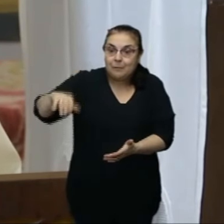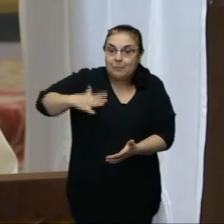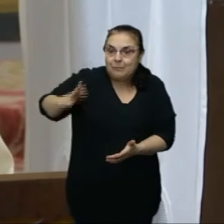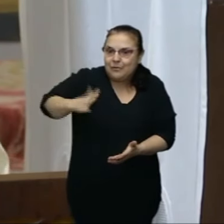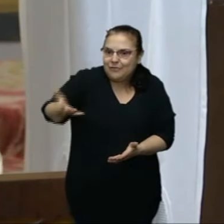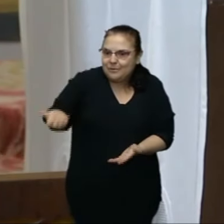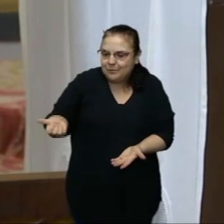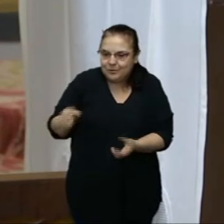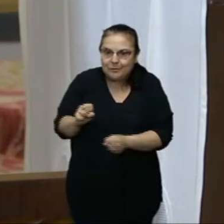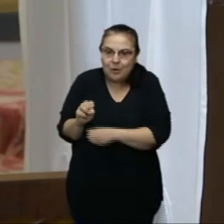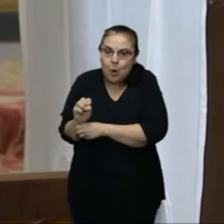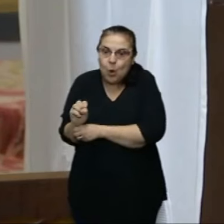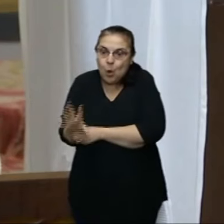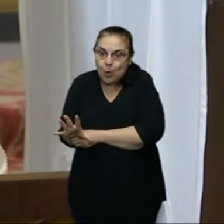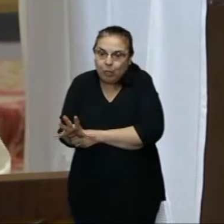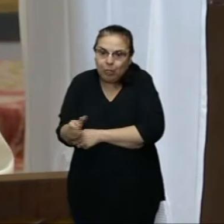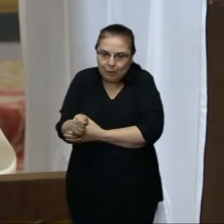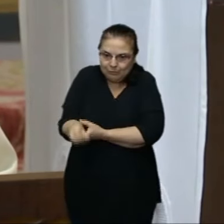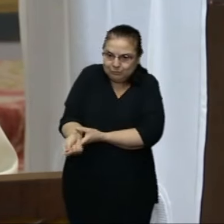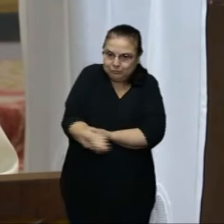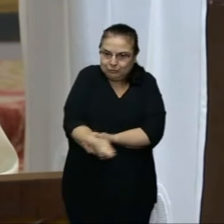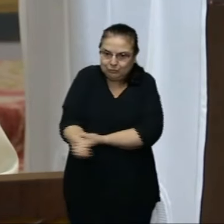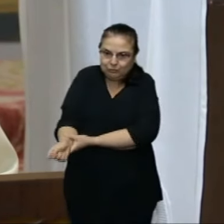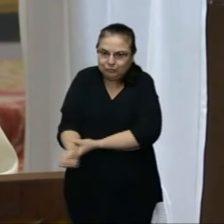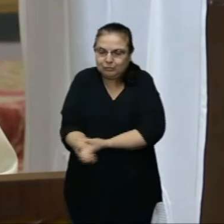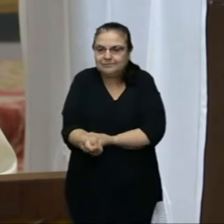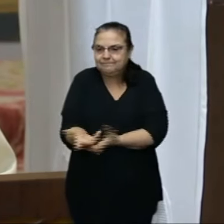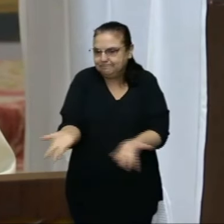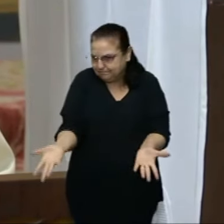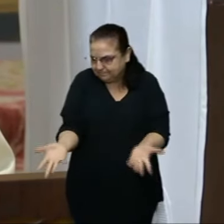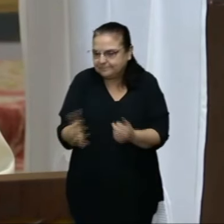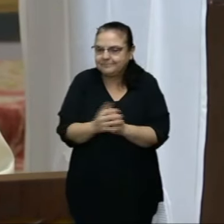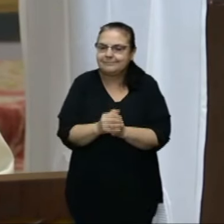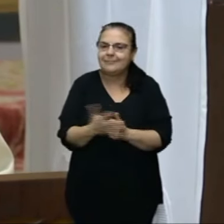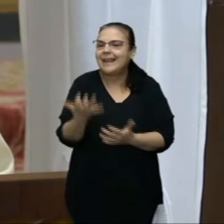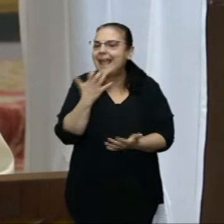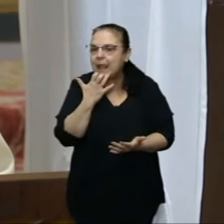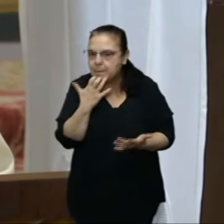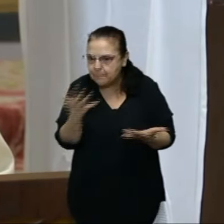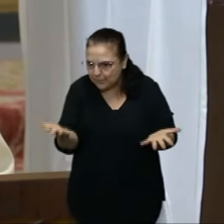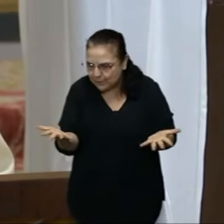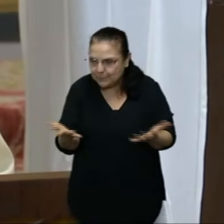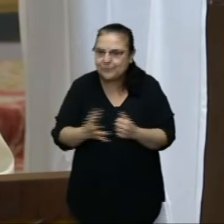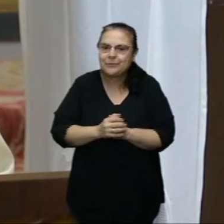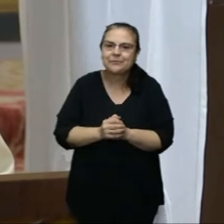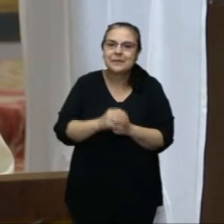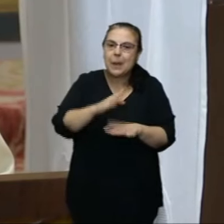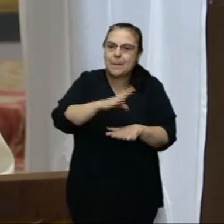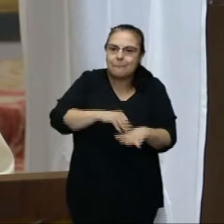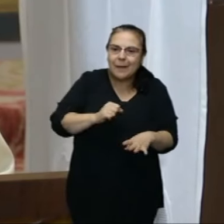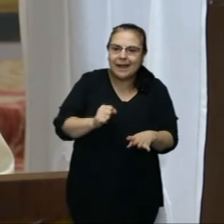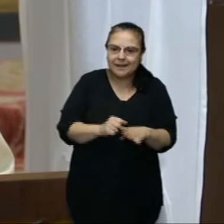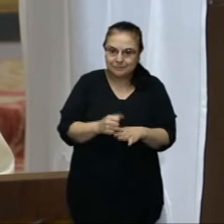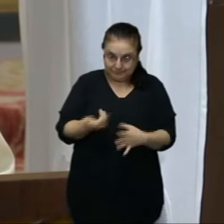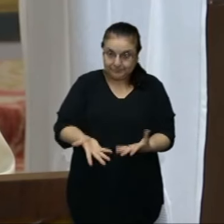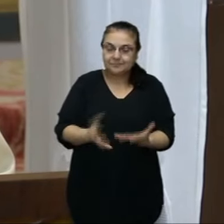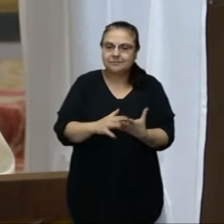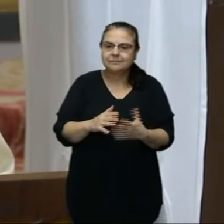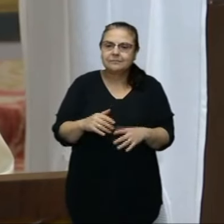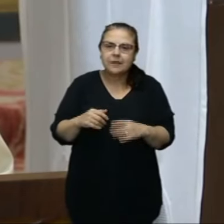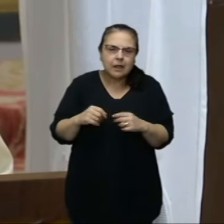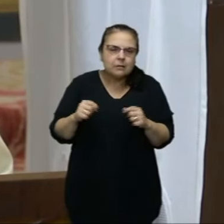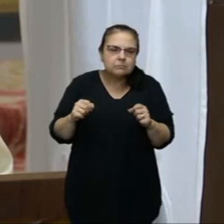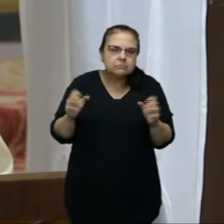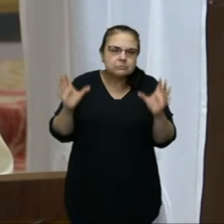sitio. El ejemplo nos sirve por cuanto que efectivamente el estar en tinieblas nos hace